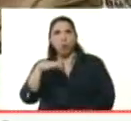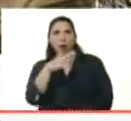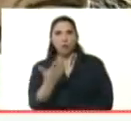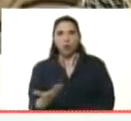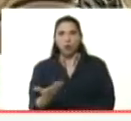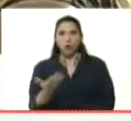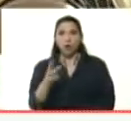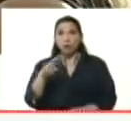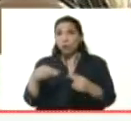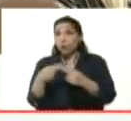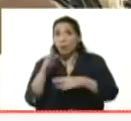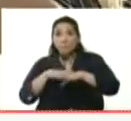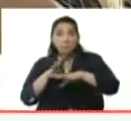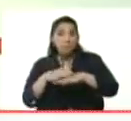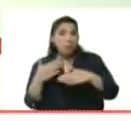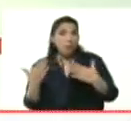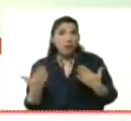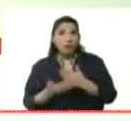eso está ocurriendo.